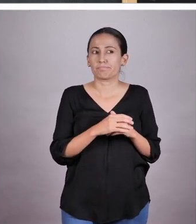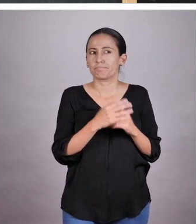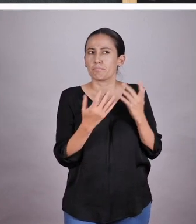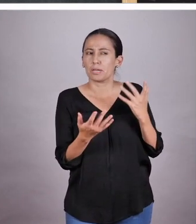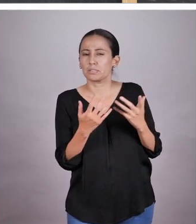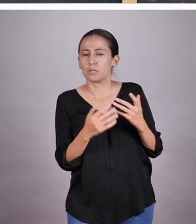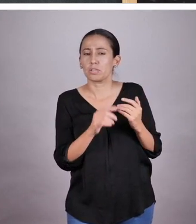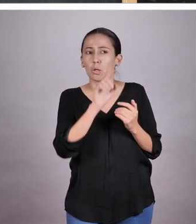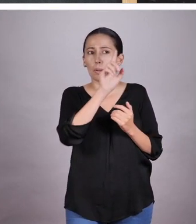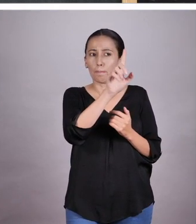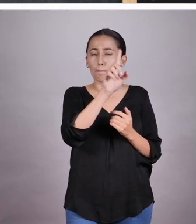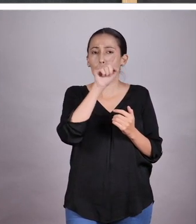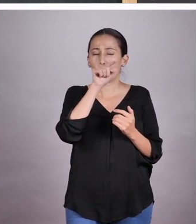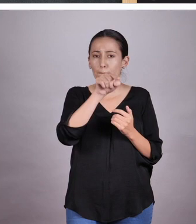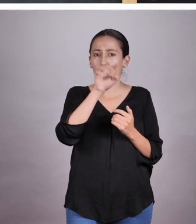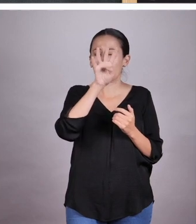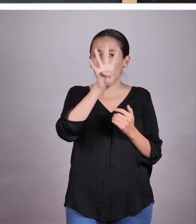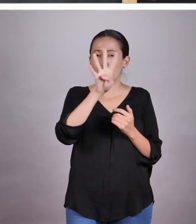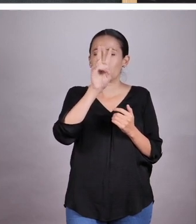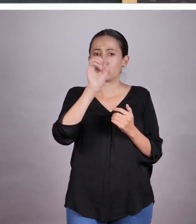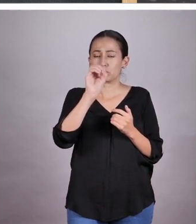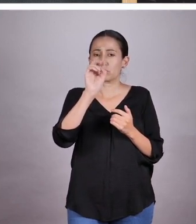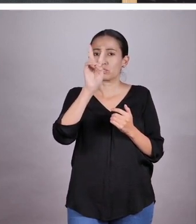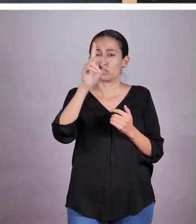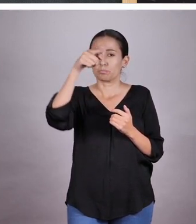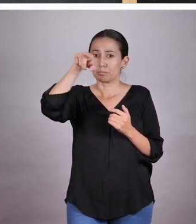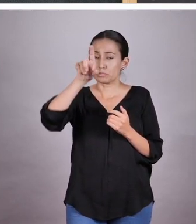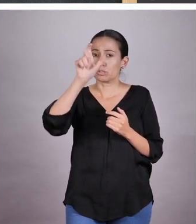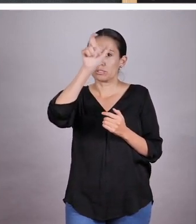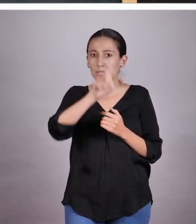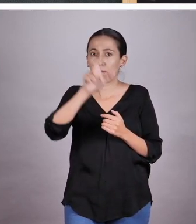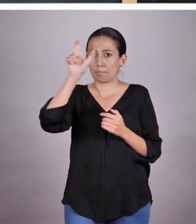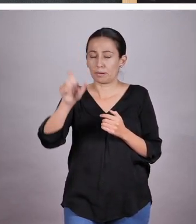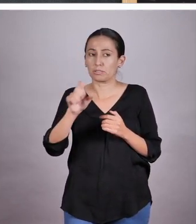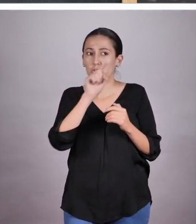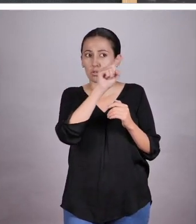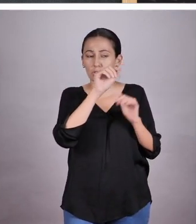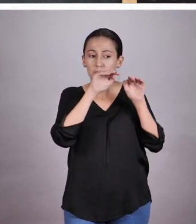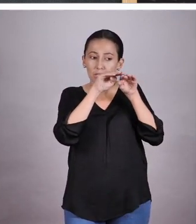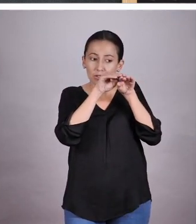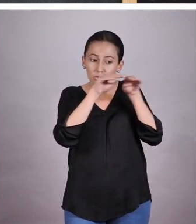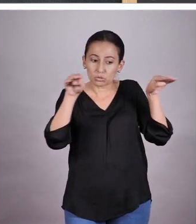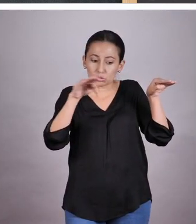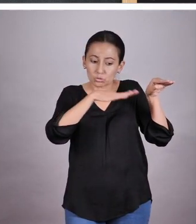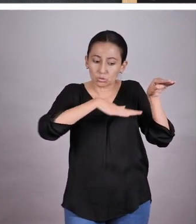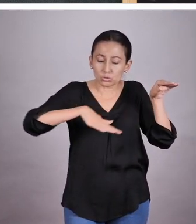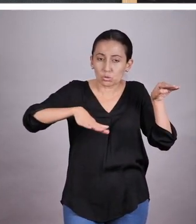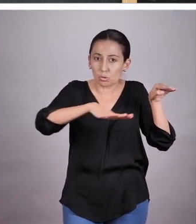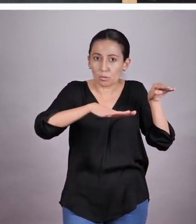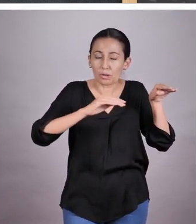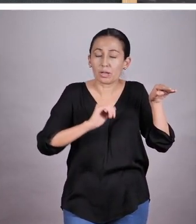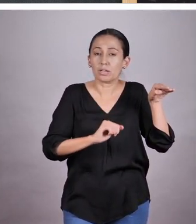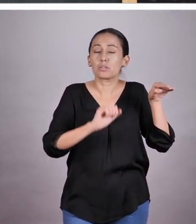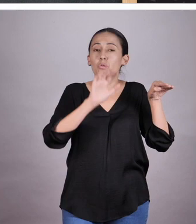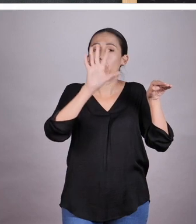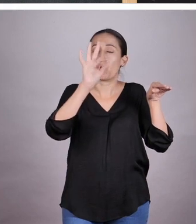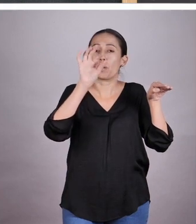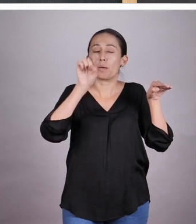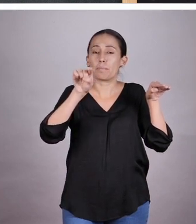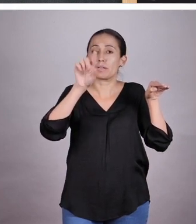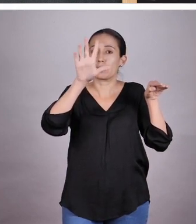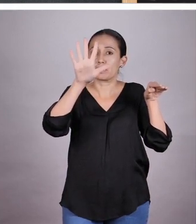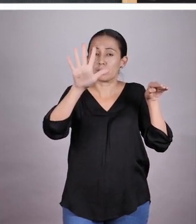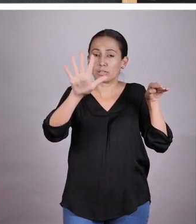tiene 1.402 millones de habitantes y su superficie es de 9.597